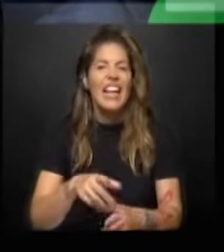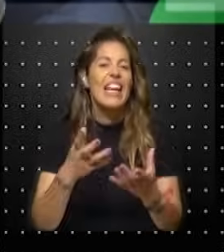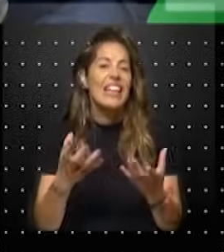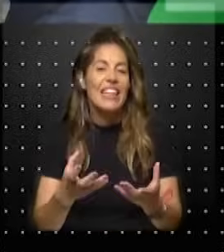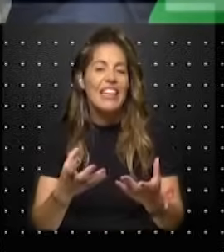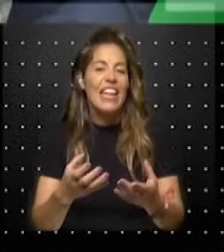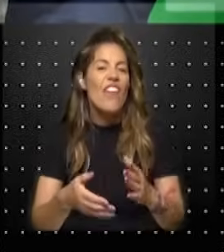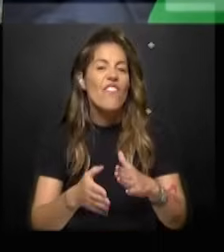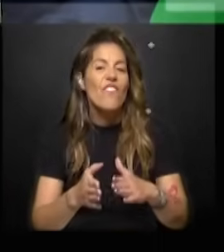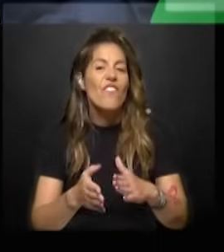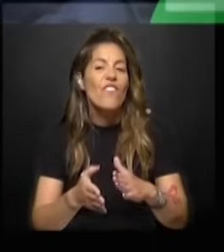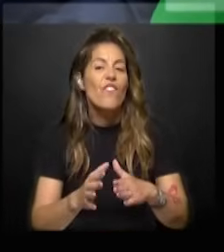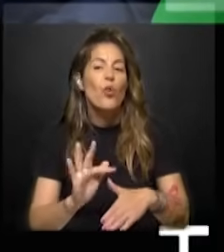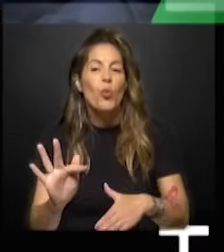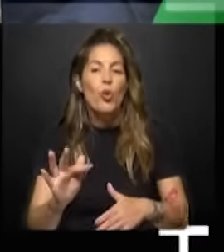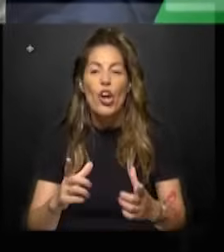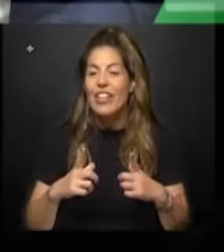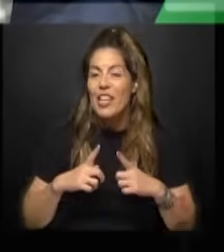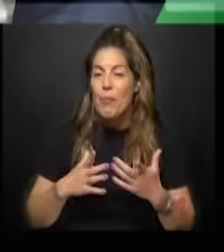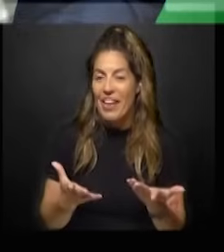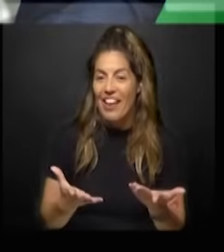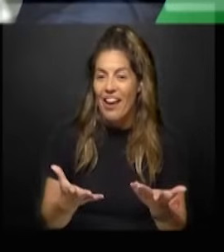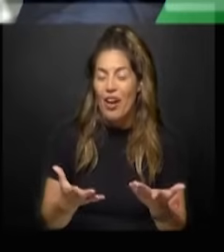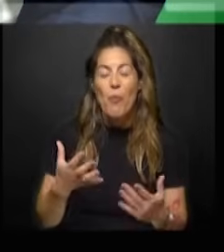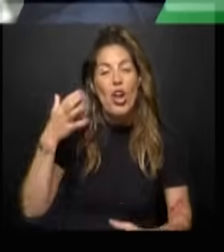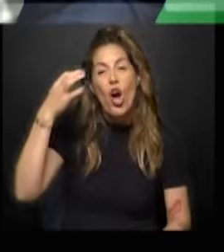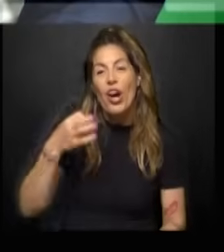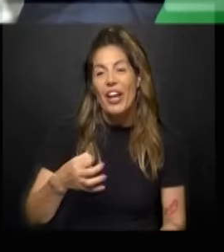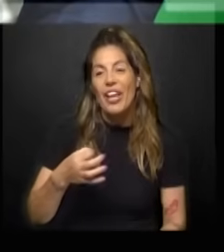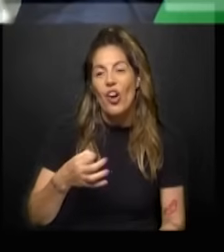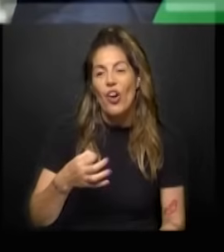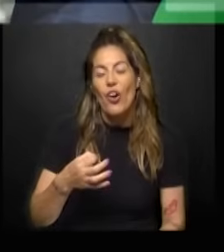¿Qué viene en el futuro? Me parece que